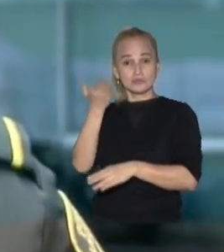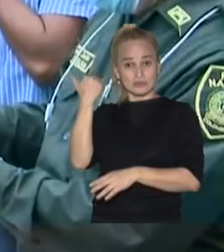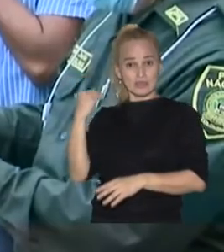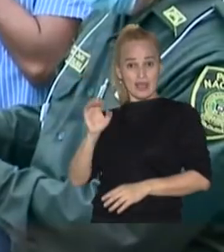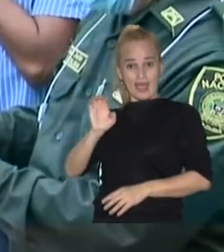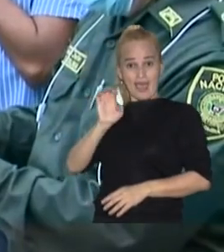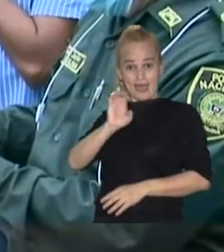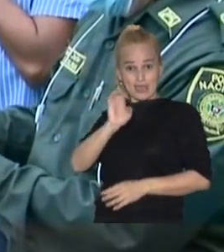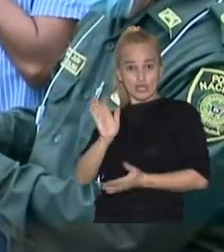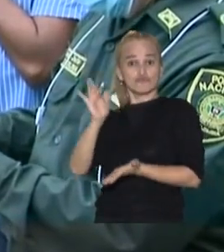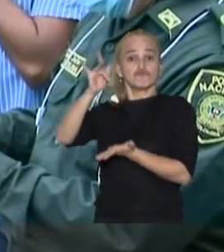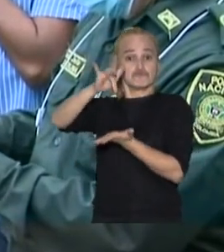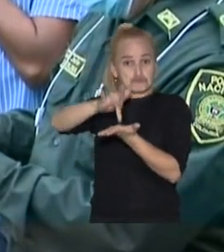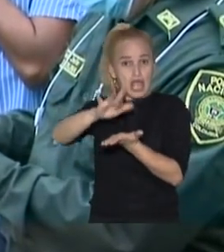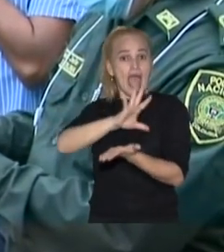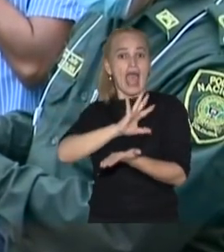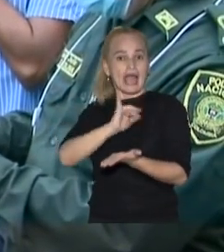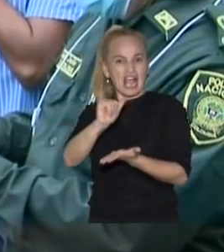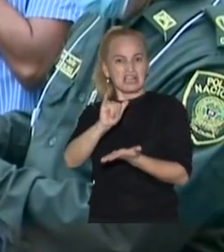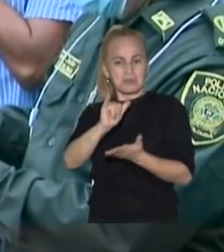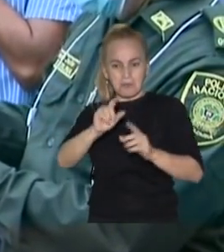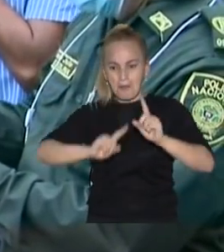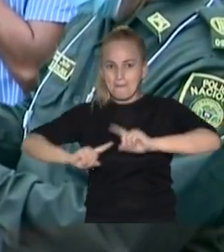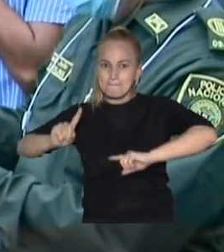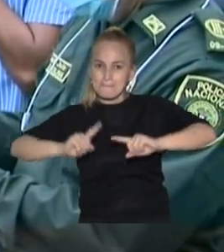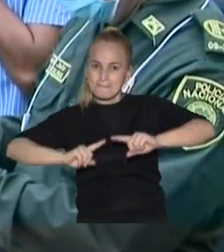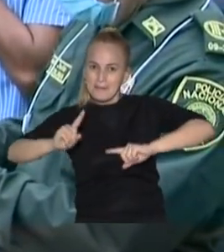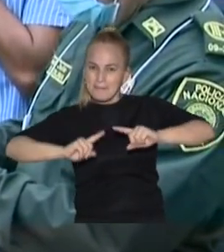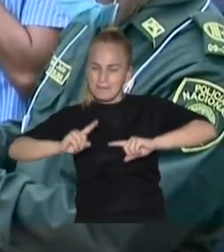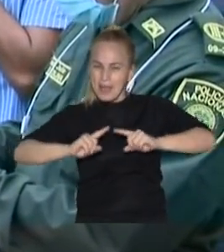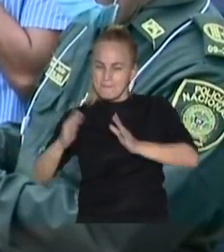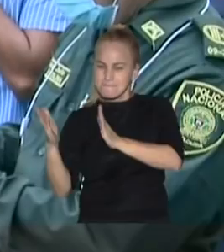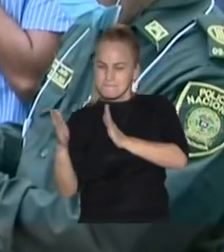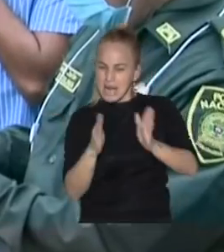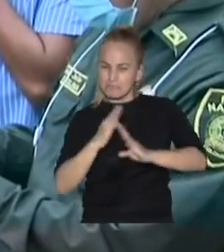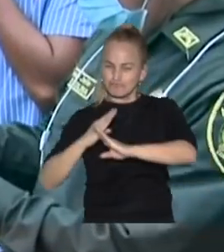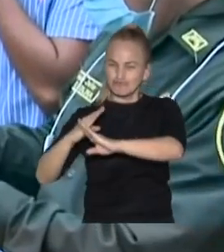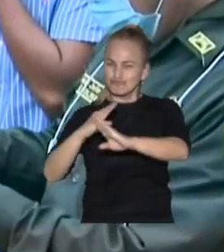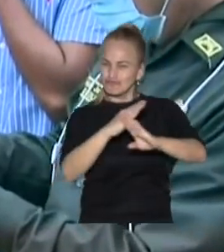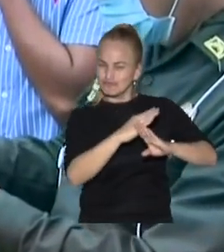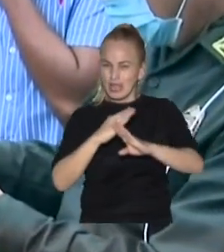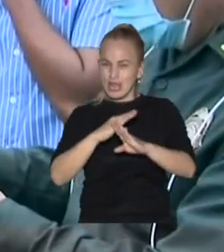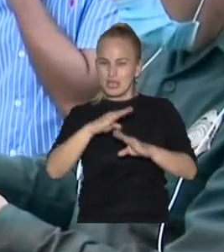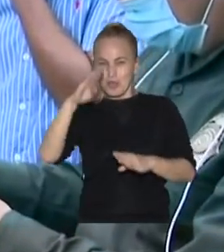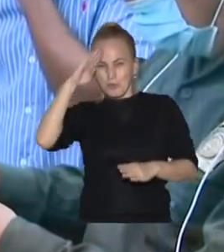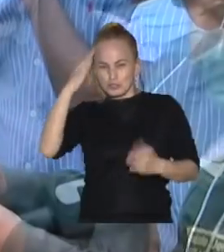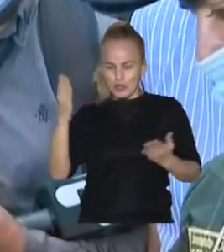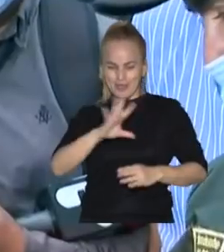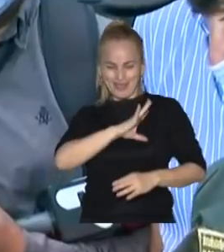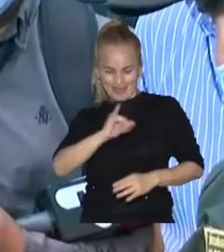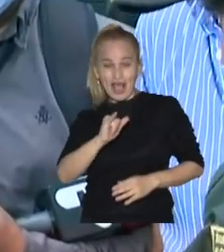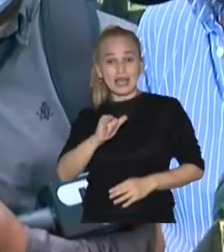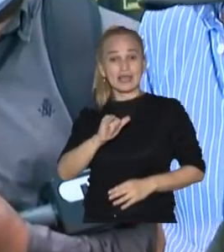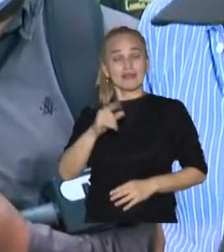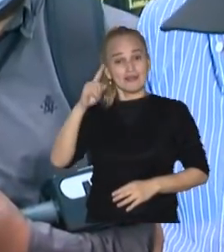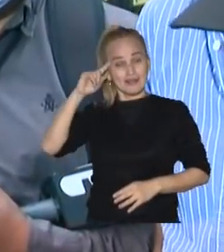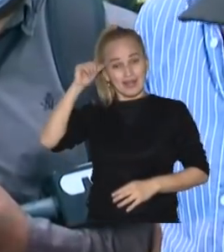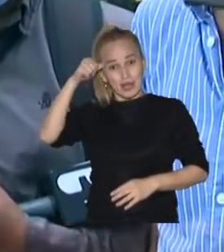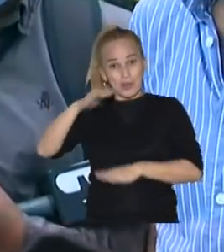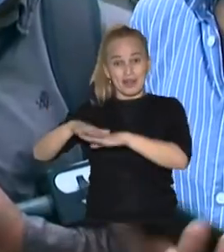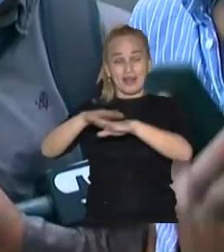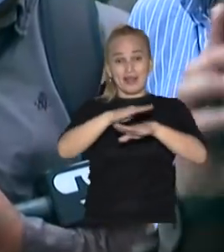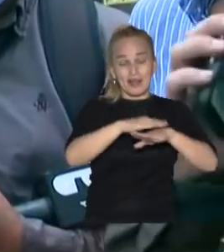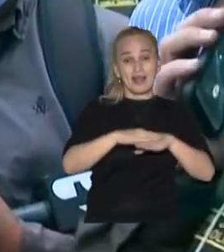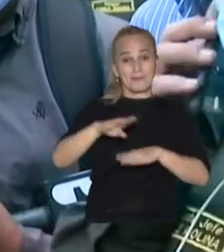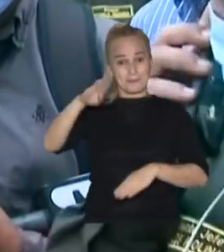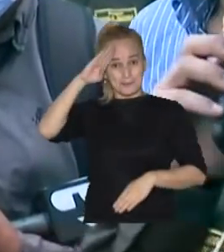había llegado a la ciudad para adelantar los distintos planes de seguridad de la institución aquí en la ciudad. Recordemos que la Policía